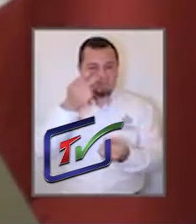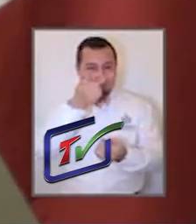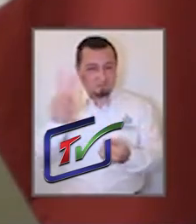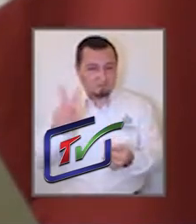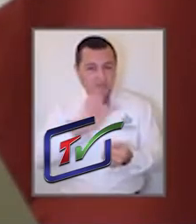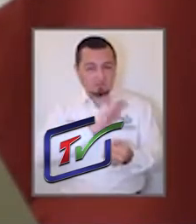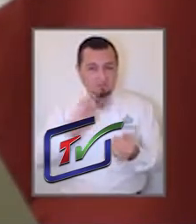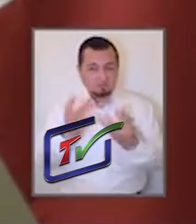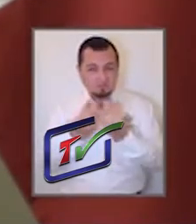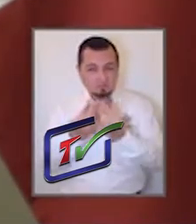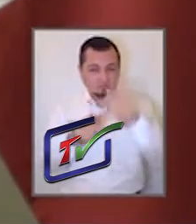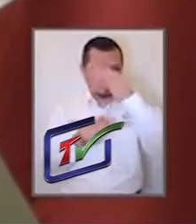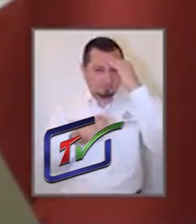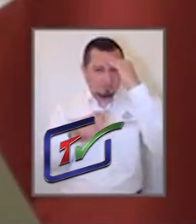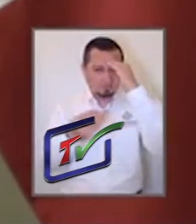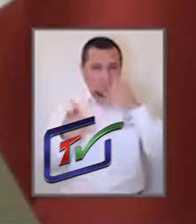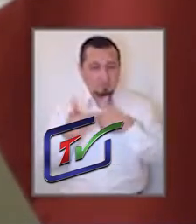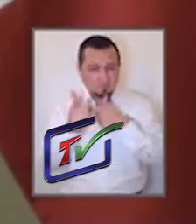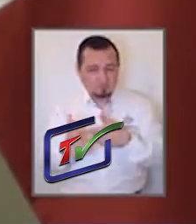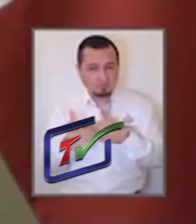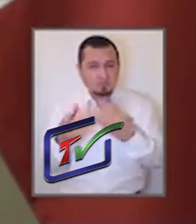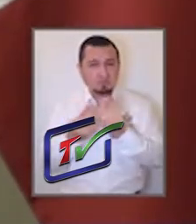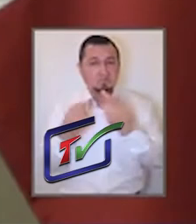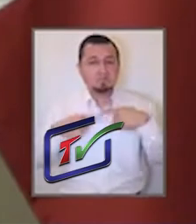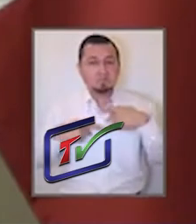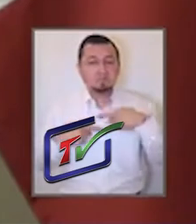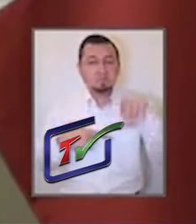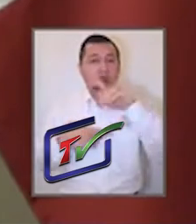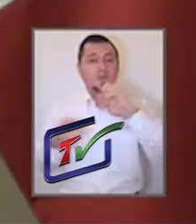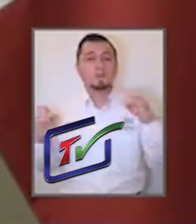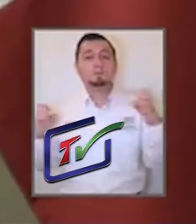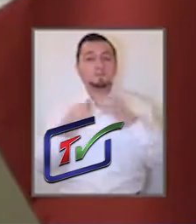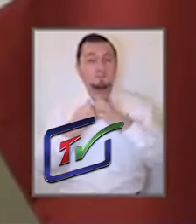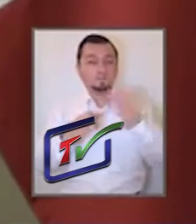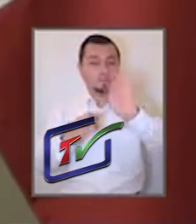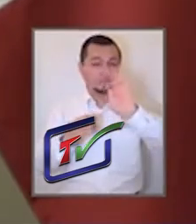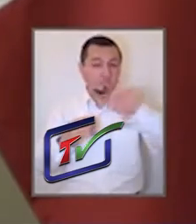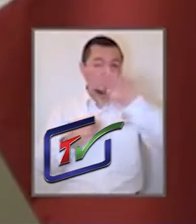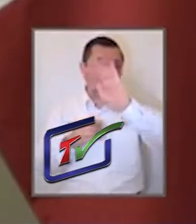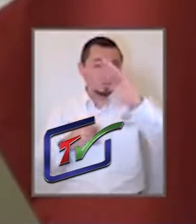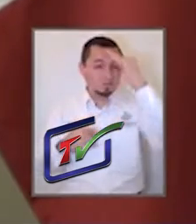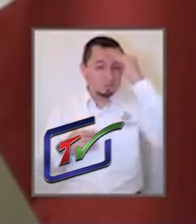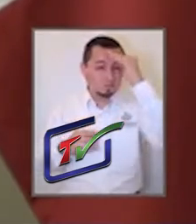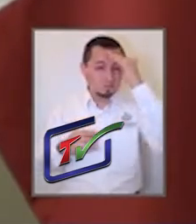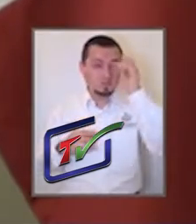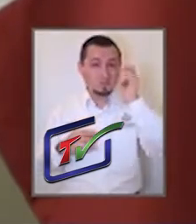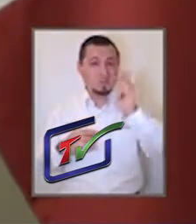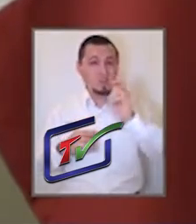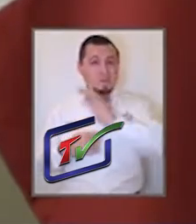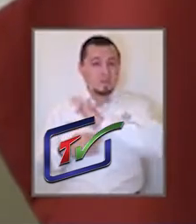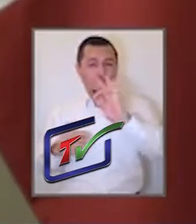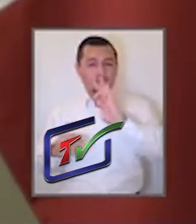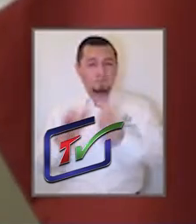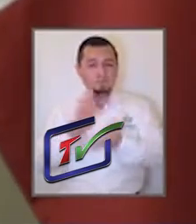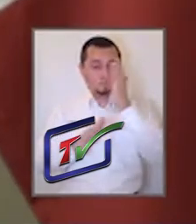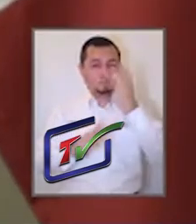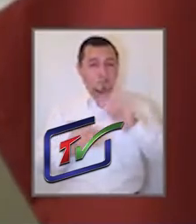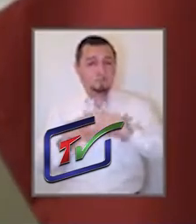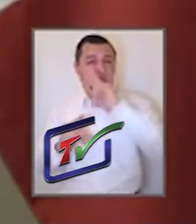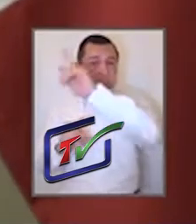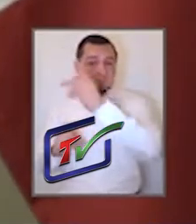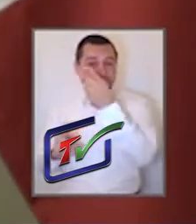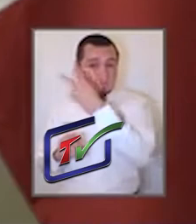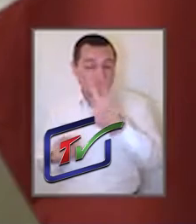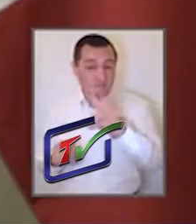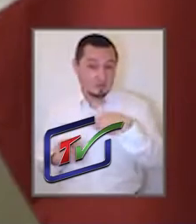en el caso del municipio de Puerto Vallarta están pensados para afectar lo menos posible la actividad económica. Pero si alguien está pensando que se pueda ir de